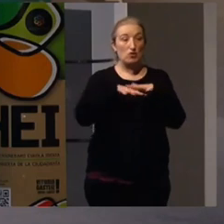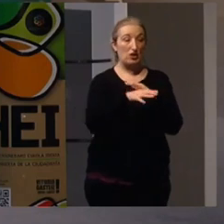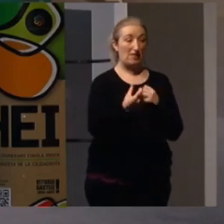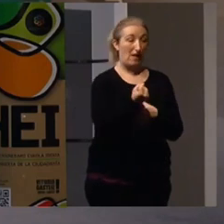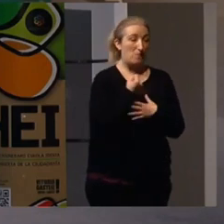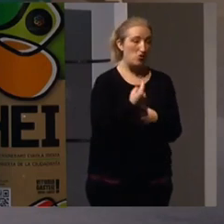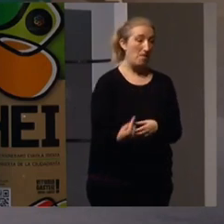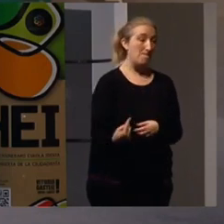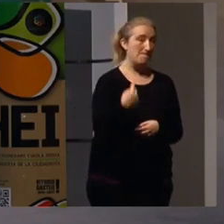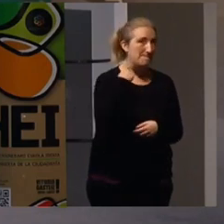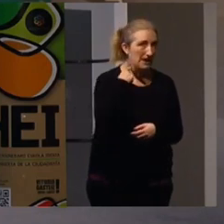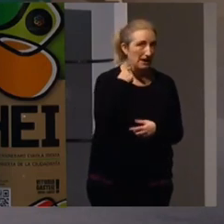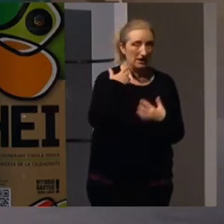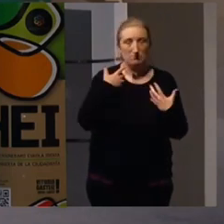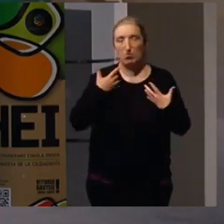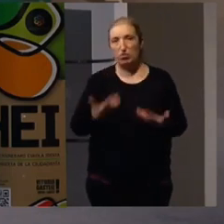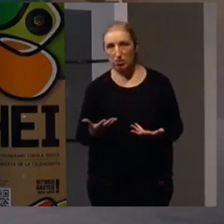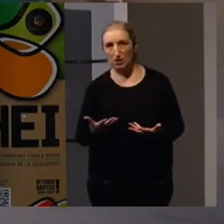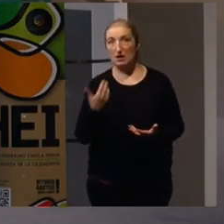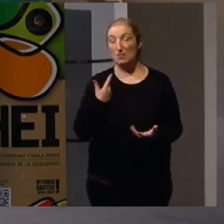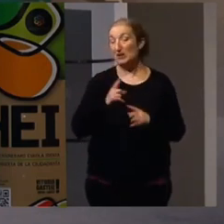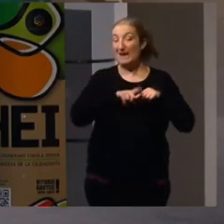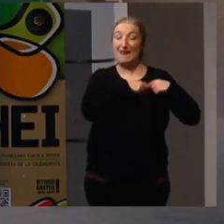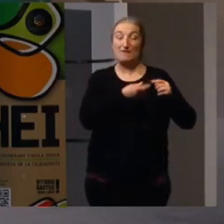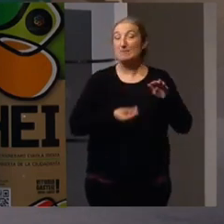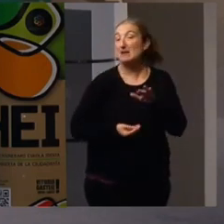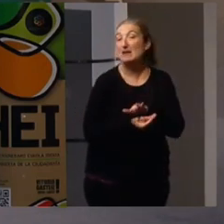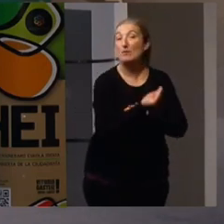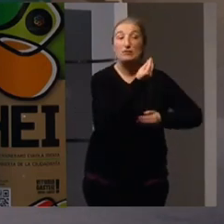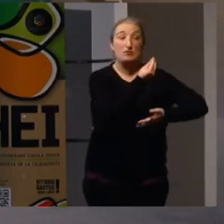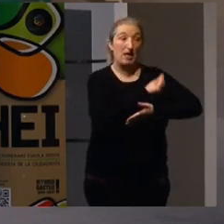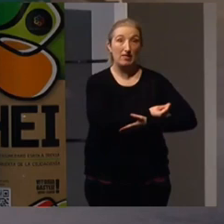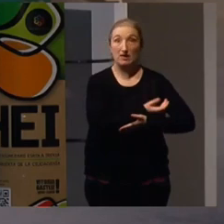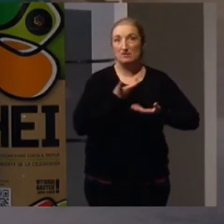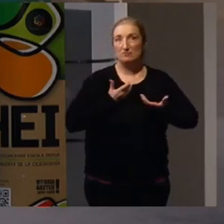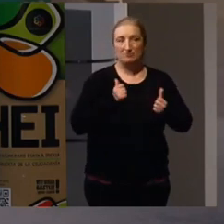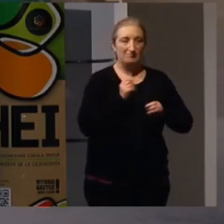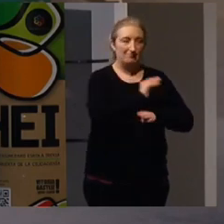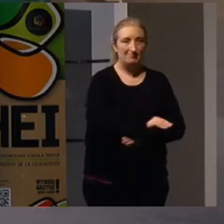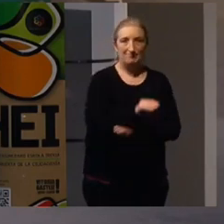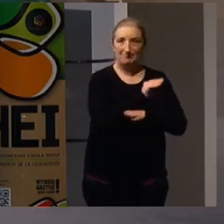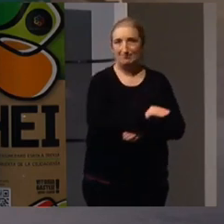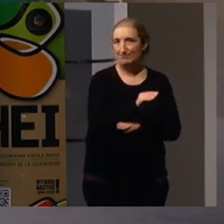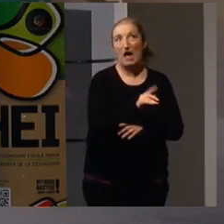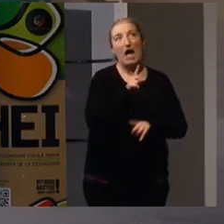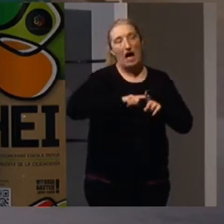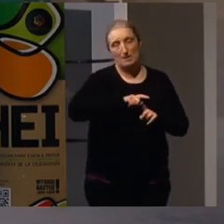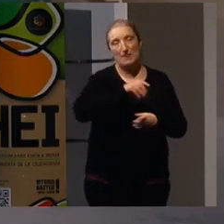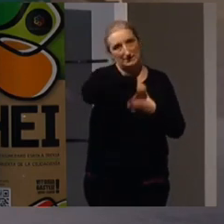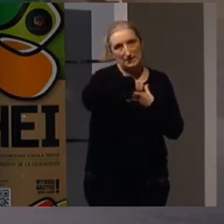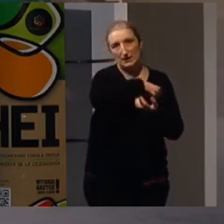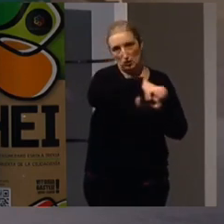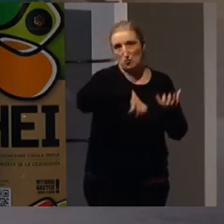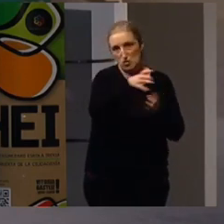apoyo, ¿vale? Todos nacemos con esta red de apoyo que es la familia. A veces esa red de apoyo incluye unas dosis de violencia